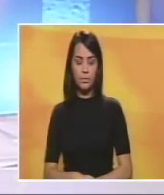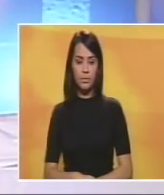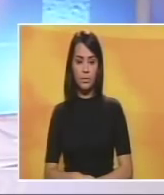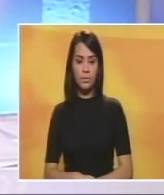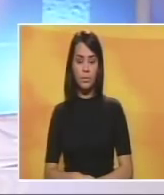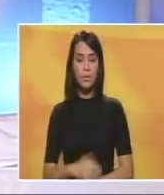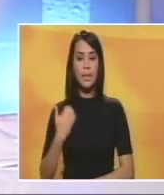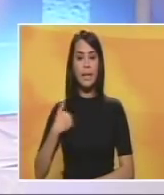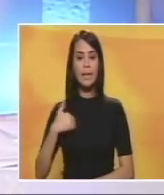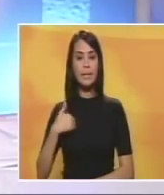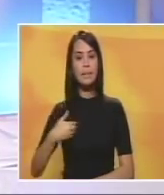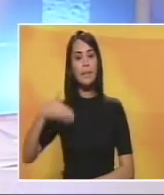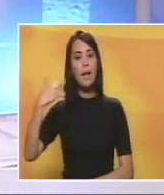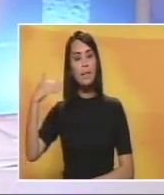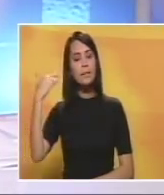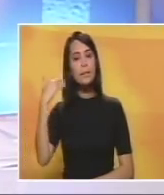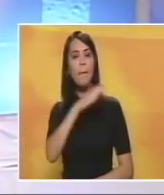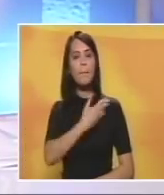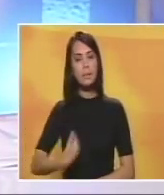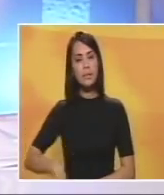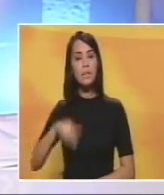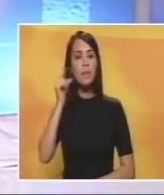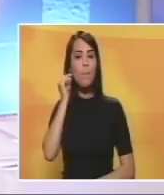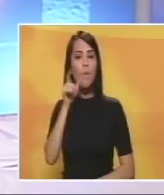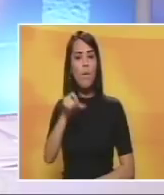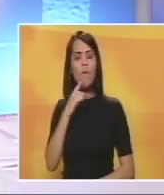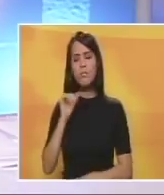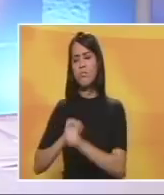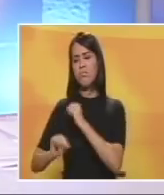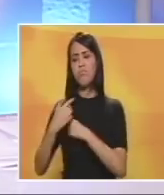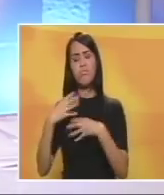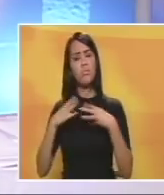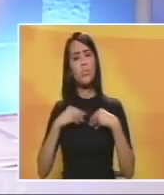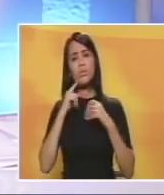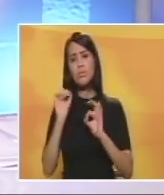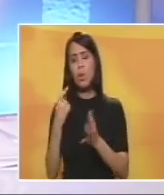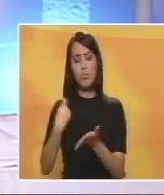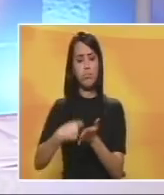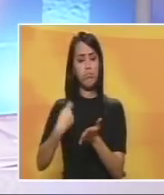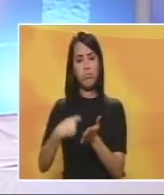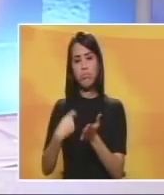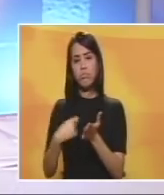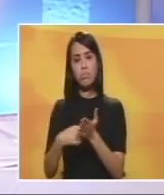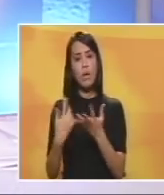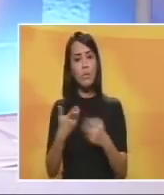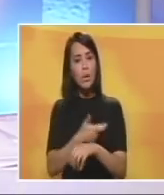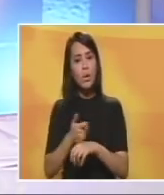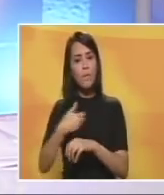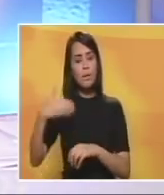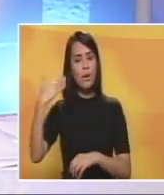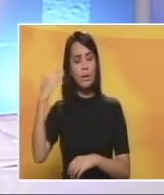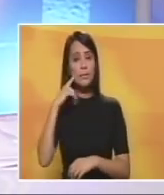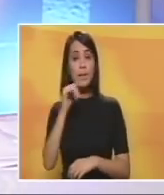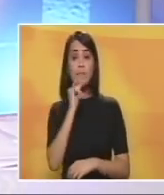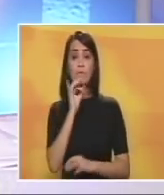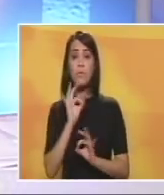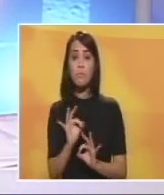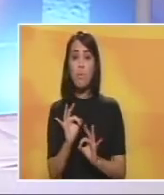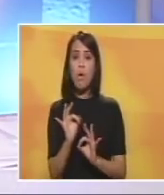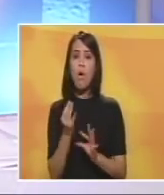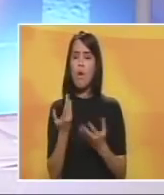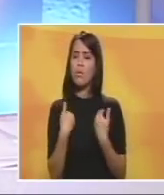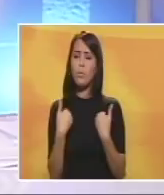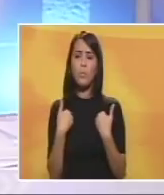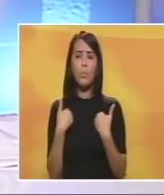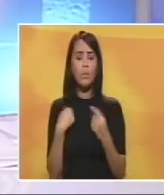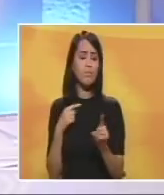En Argentina, la expresidenta Cristina Fernández negó haber recibido millonarios sobornos durante los gobiernos kirchneristas y reiteró ser víctima